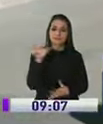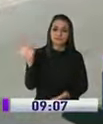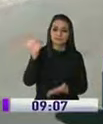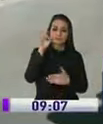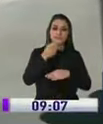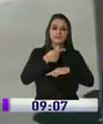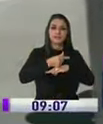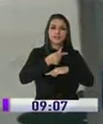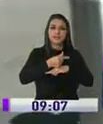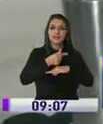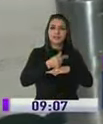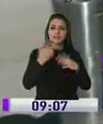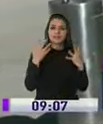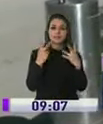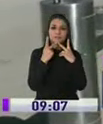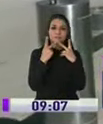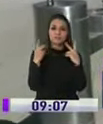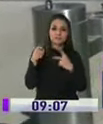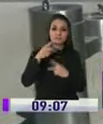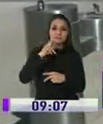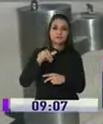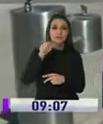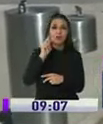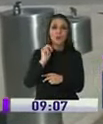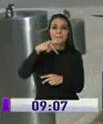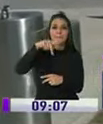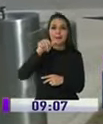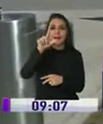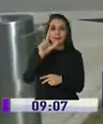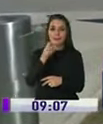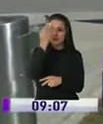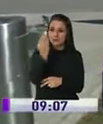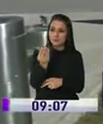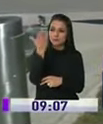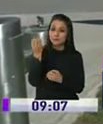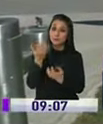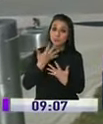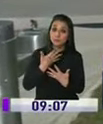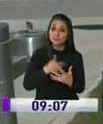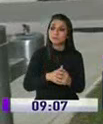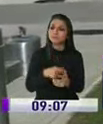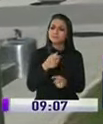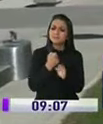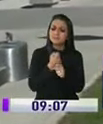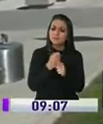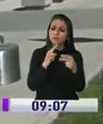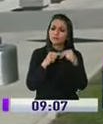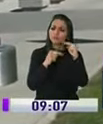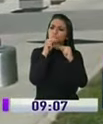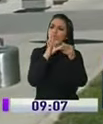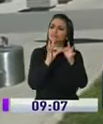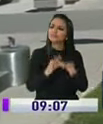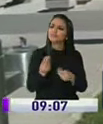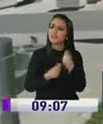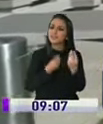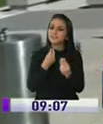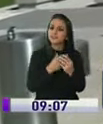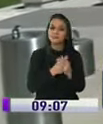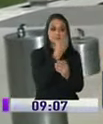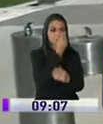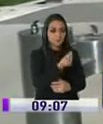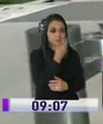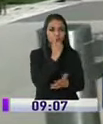el gerente de Móviles, Juan Pablo Solórzano. Muy buenos días, coméntenos entonces qué trabajos se han realizado aquí. Buenos días,